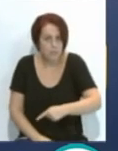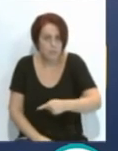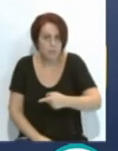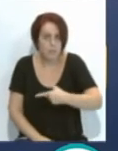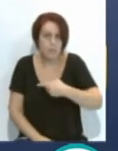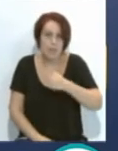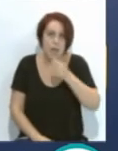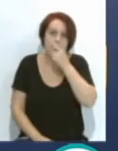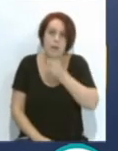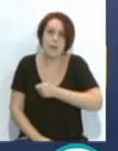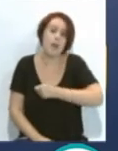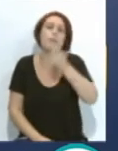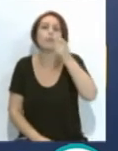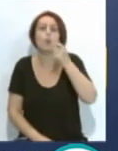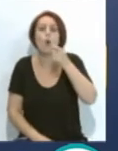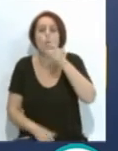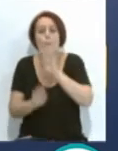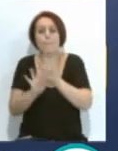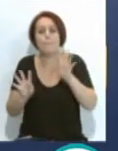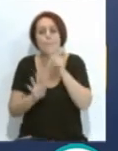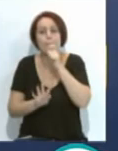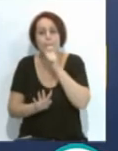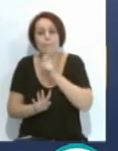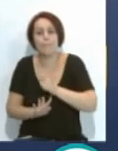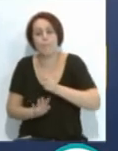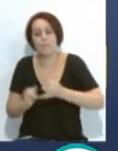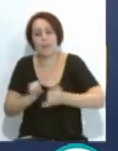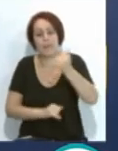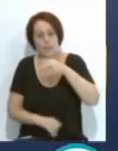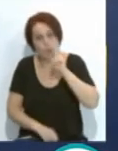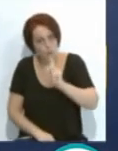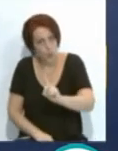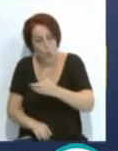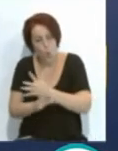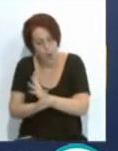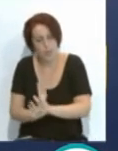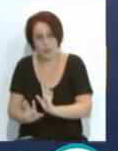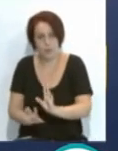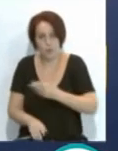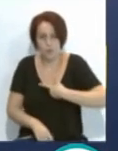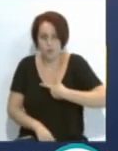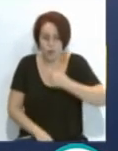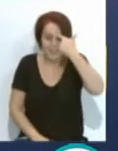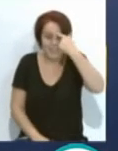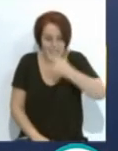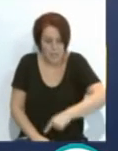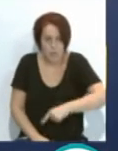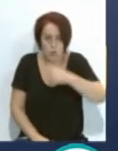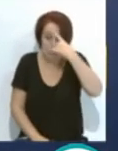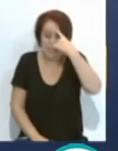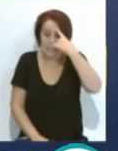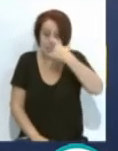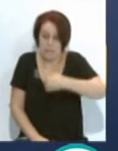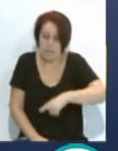vio penalti en esa jugada. Absolutamente convencido. Estoy absolutamente convencido de la honradez del